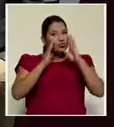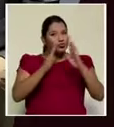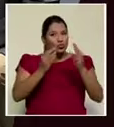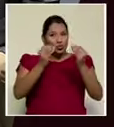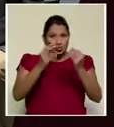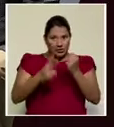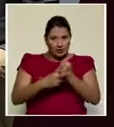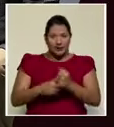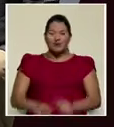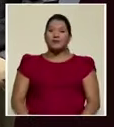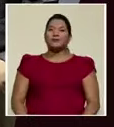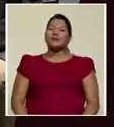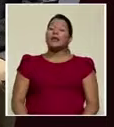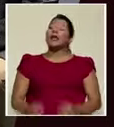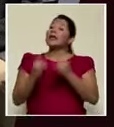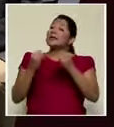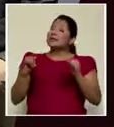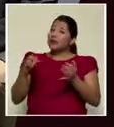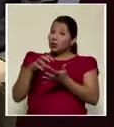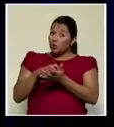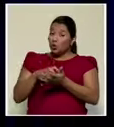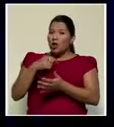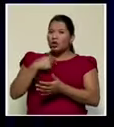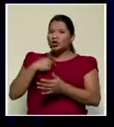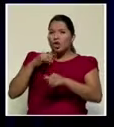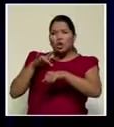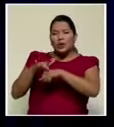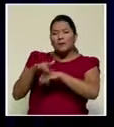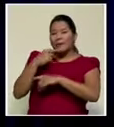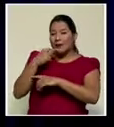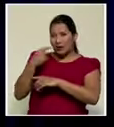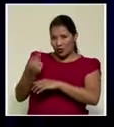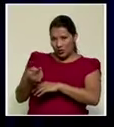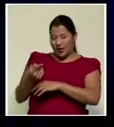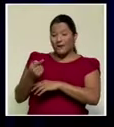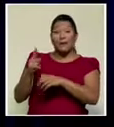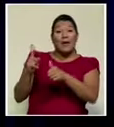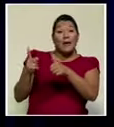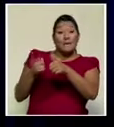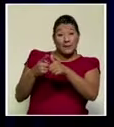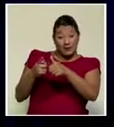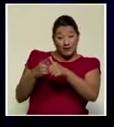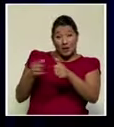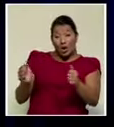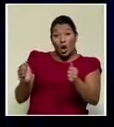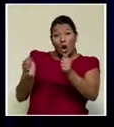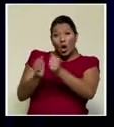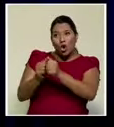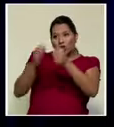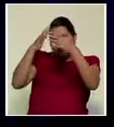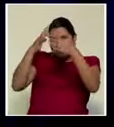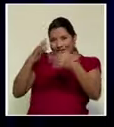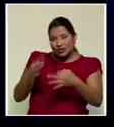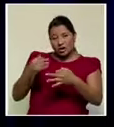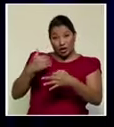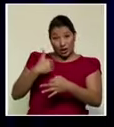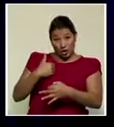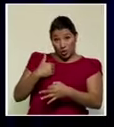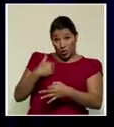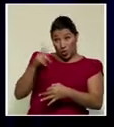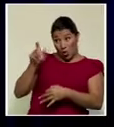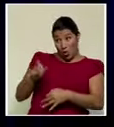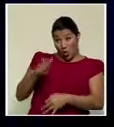duda, yo decía temprano que lo primero es que con el comportamiento, con la decisión de don Luis Antonio Sobrado, se enviaba un